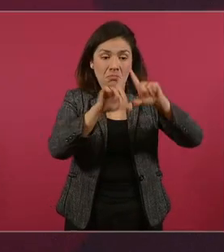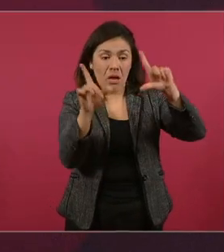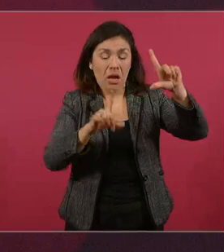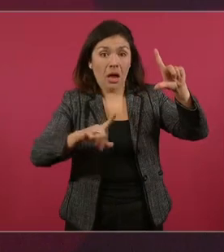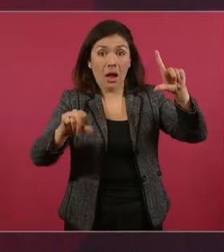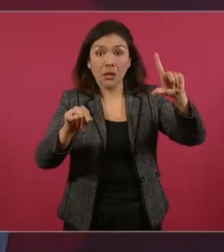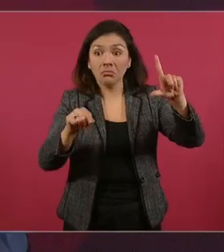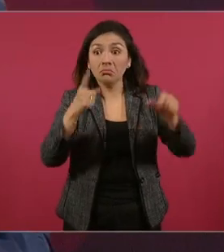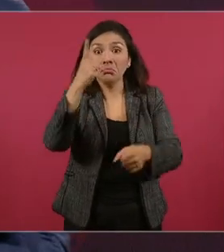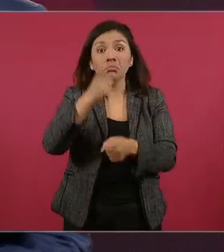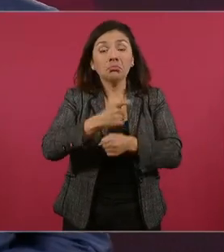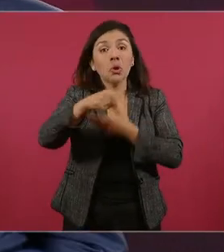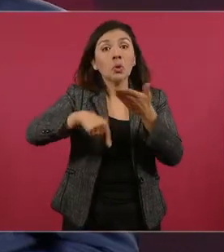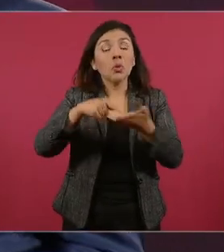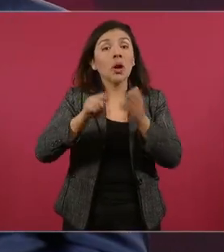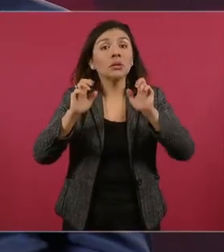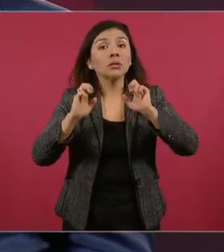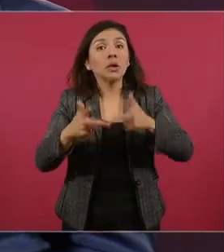que